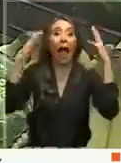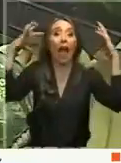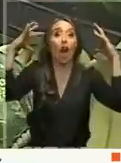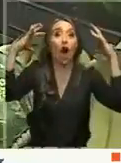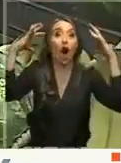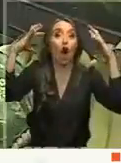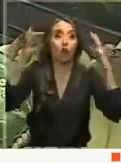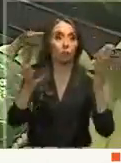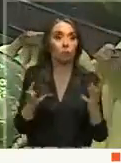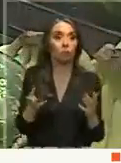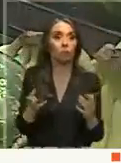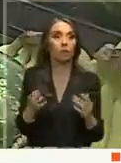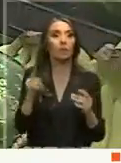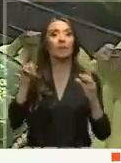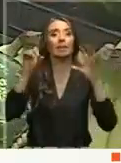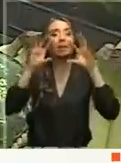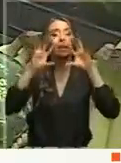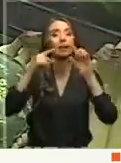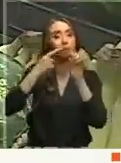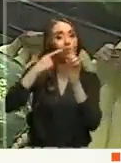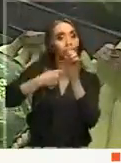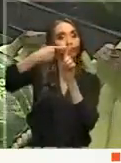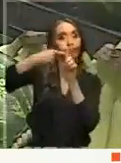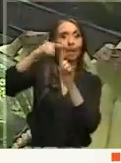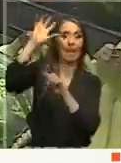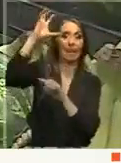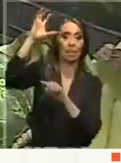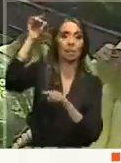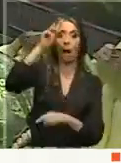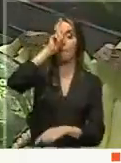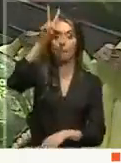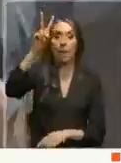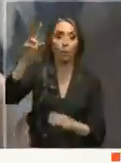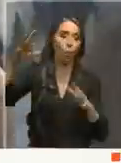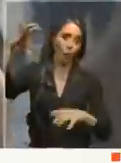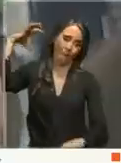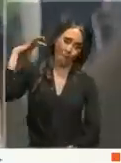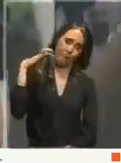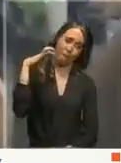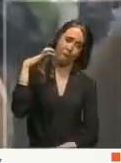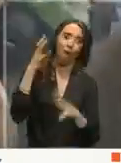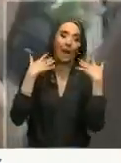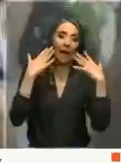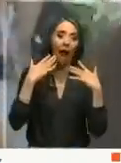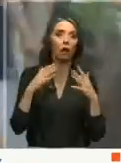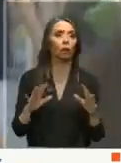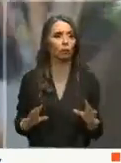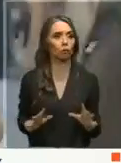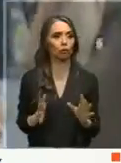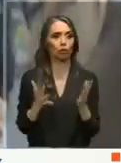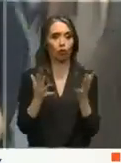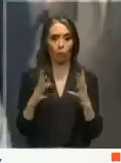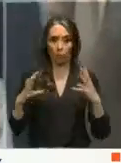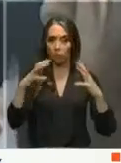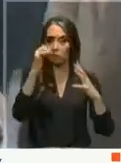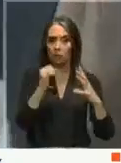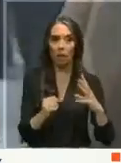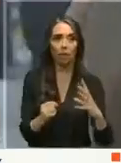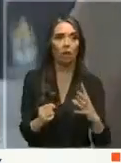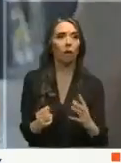El impacto climático en Perú, las calores son súper fuertes. Son sorpresas para la época, porque